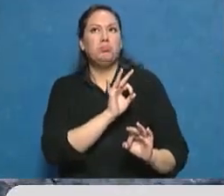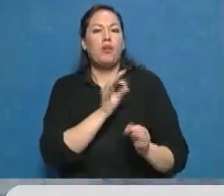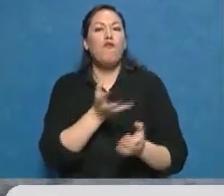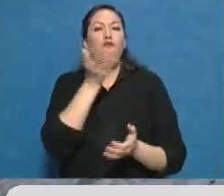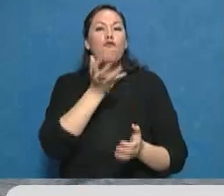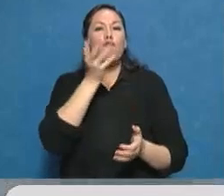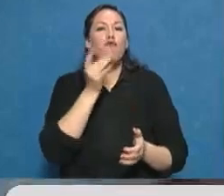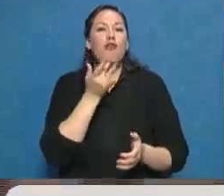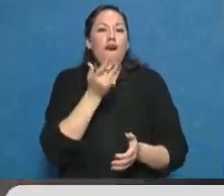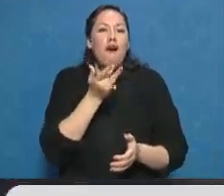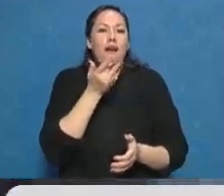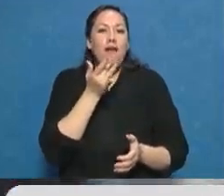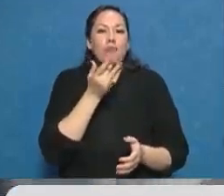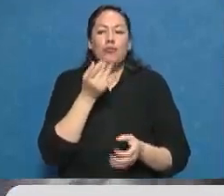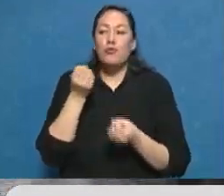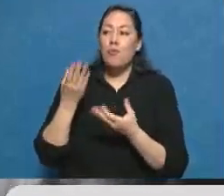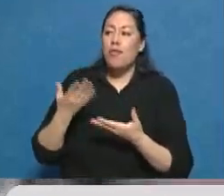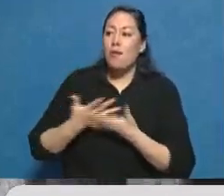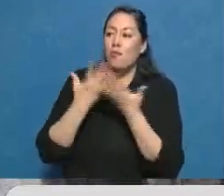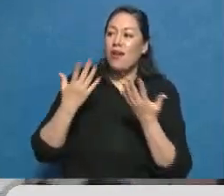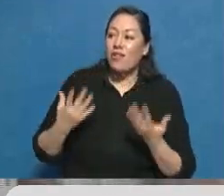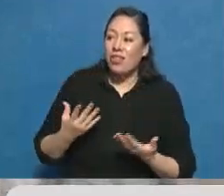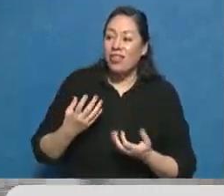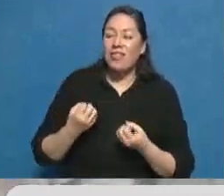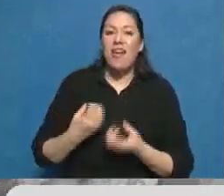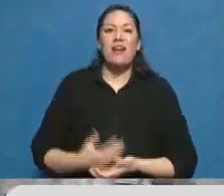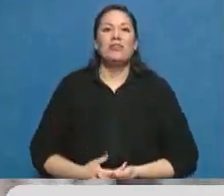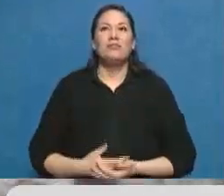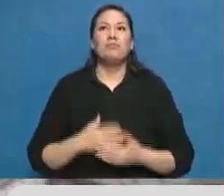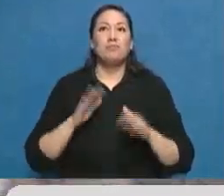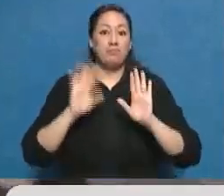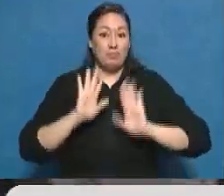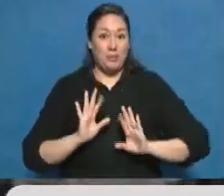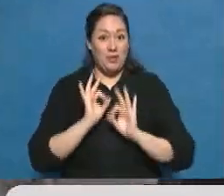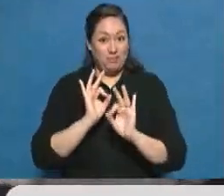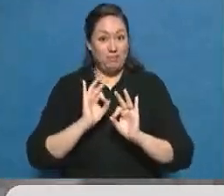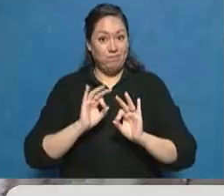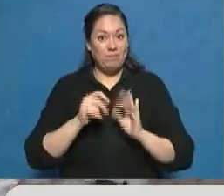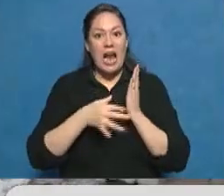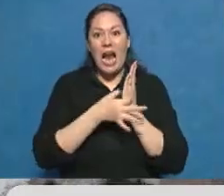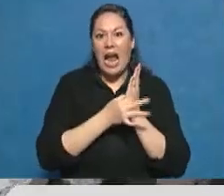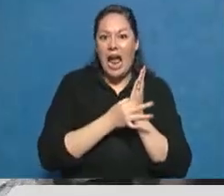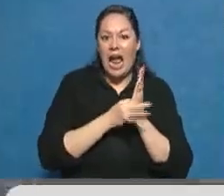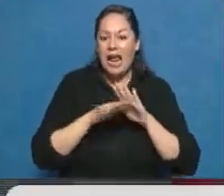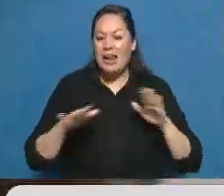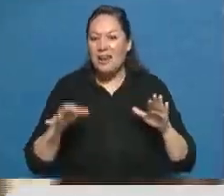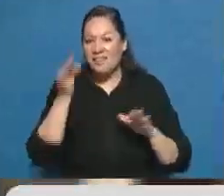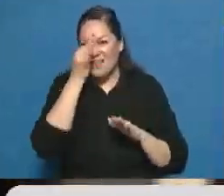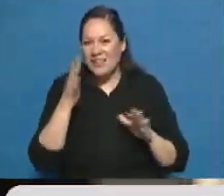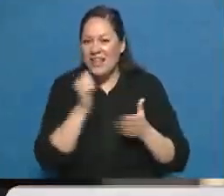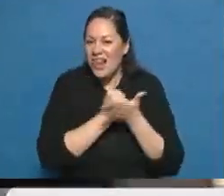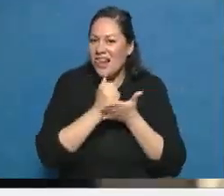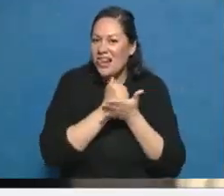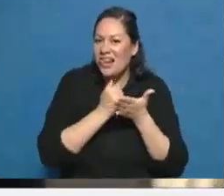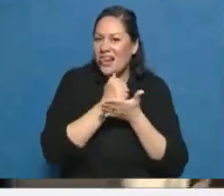le va, señora? Buen día. Buen día. Bueno, ya estamos preparados. ¿Una carnecita? Sí, una carnecita esperando los 25. Yo tengo este